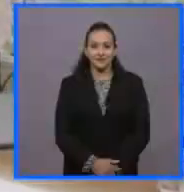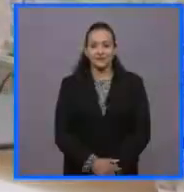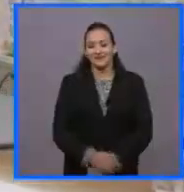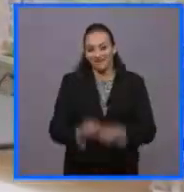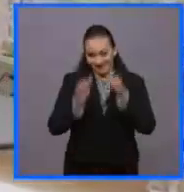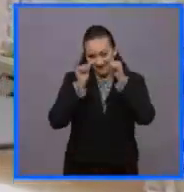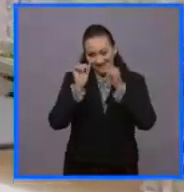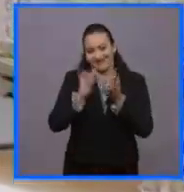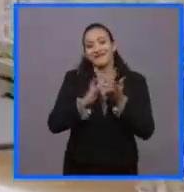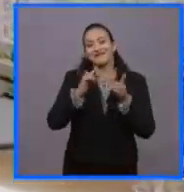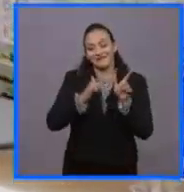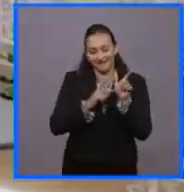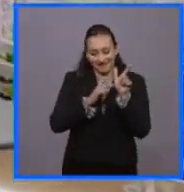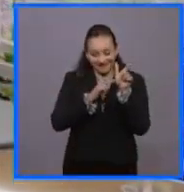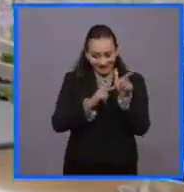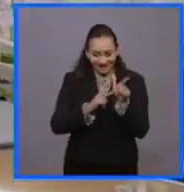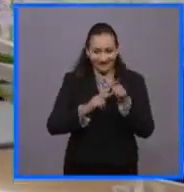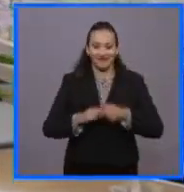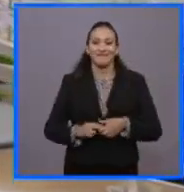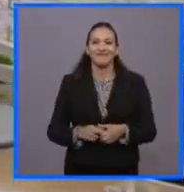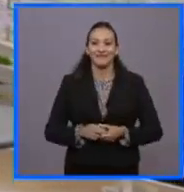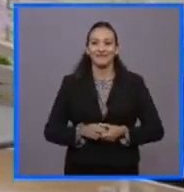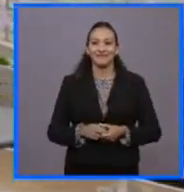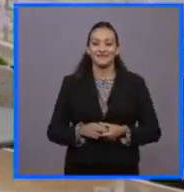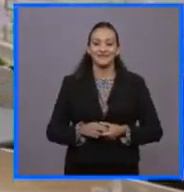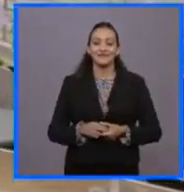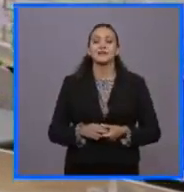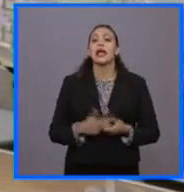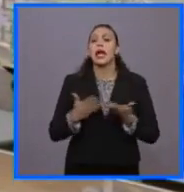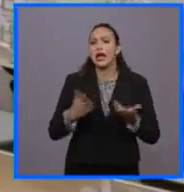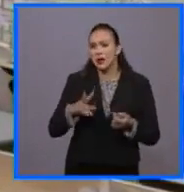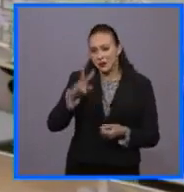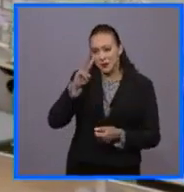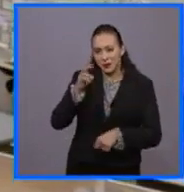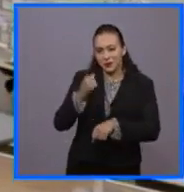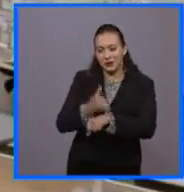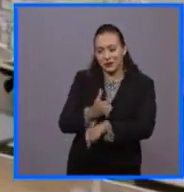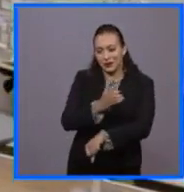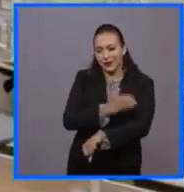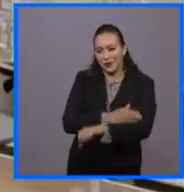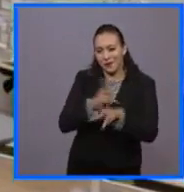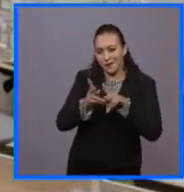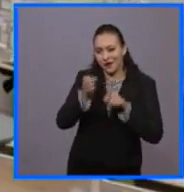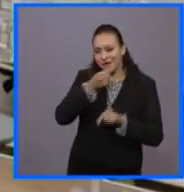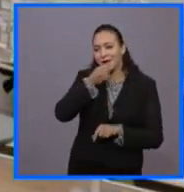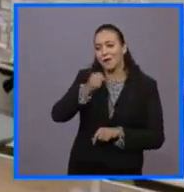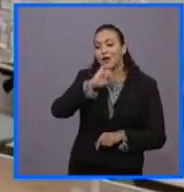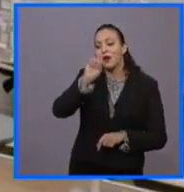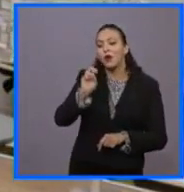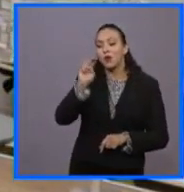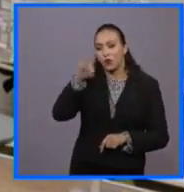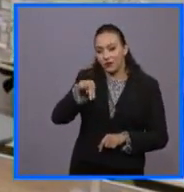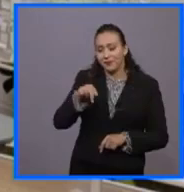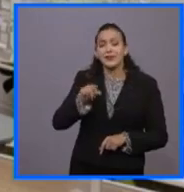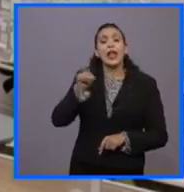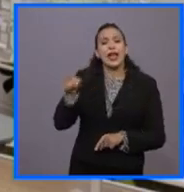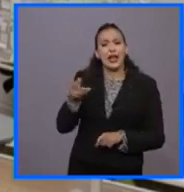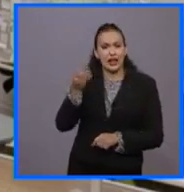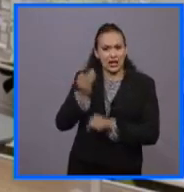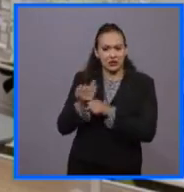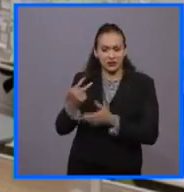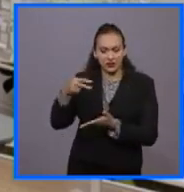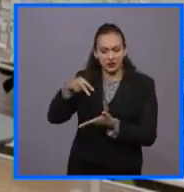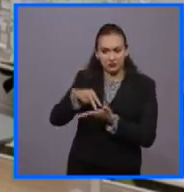Gracias por continuar con nosotros en Corte Informativo. Ahora es momento de enlazarnos con nuestro compañero Juan Carlos González, quien dio seguimiento a la